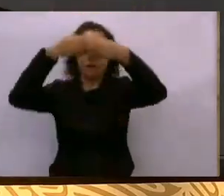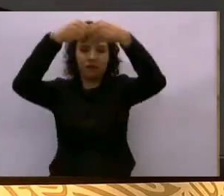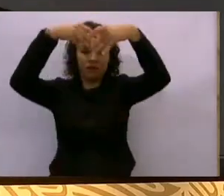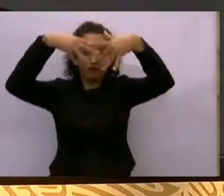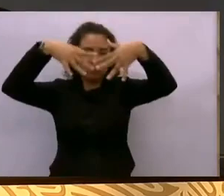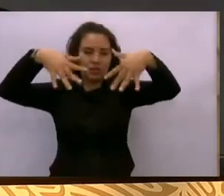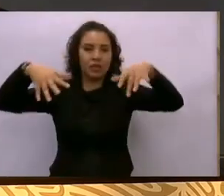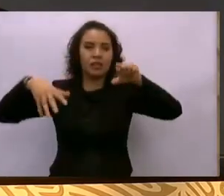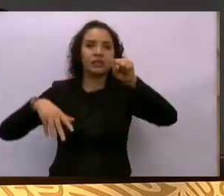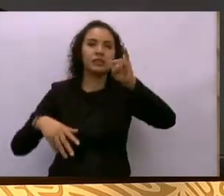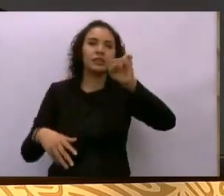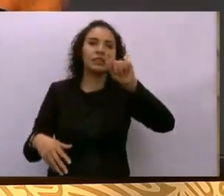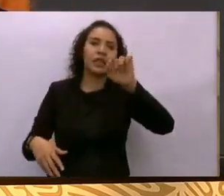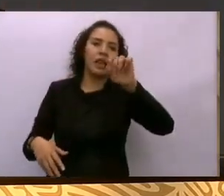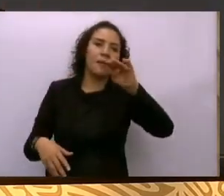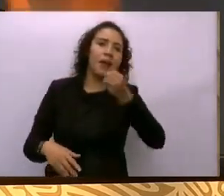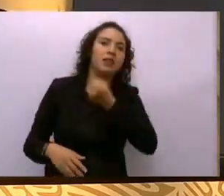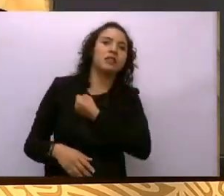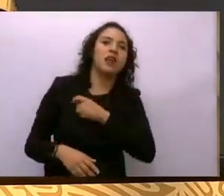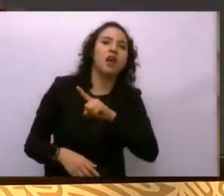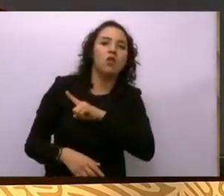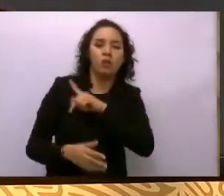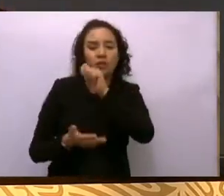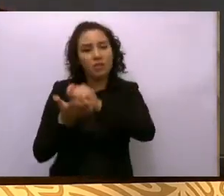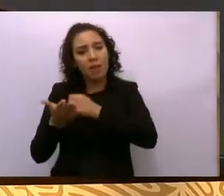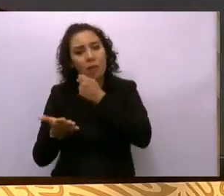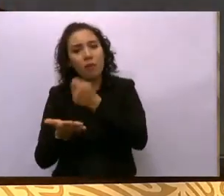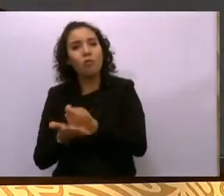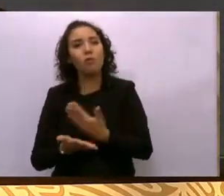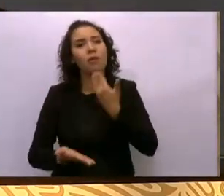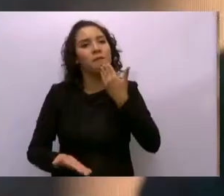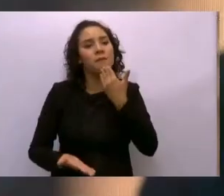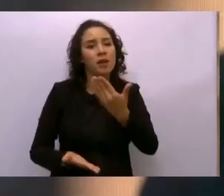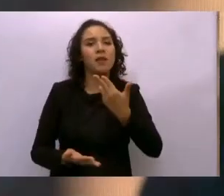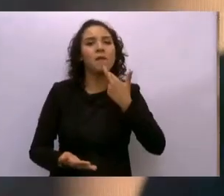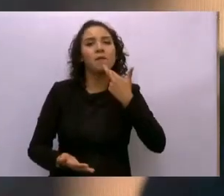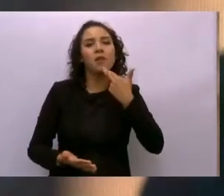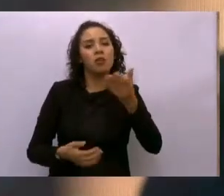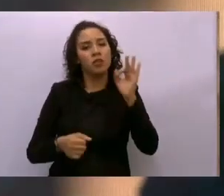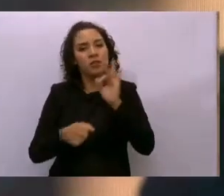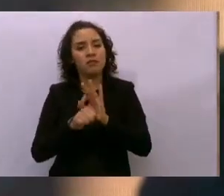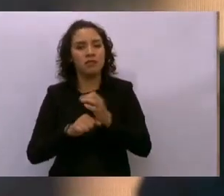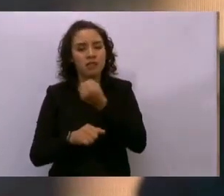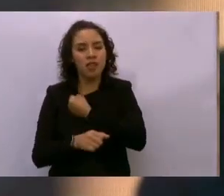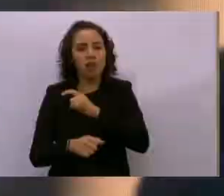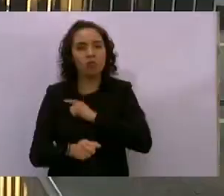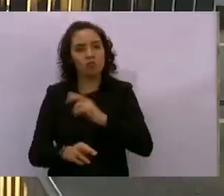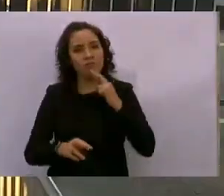en Tamaulipas de primera, como lo merece el pueblo de Tamaulipas.